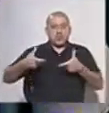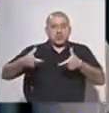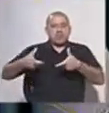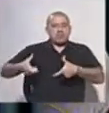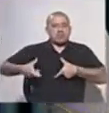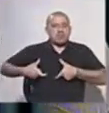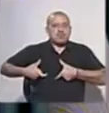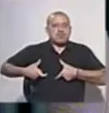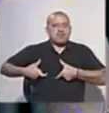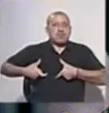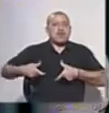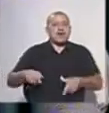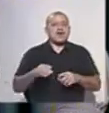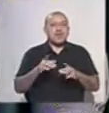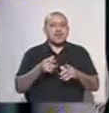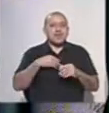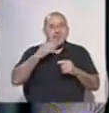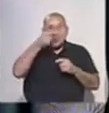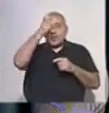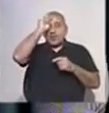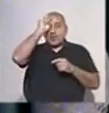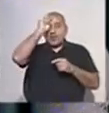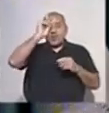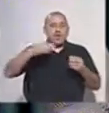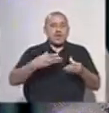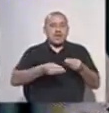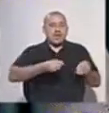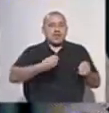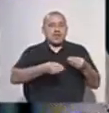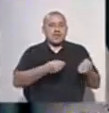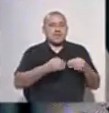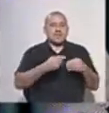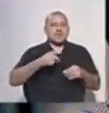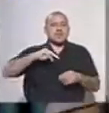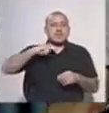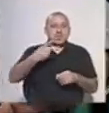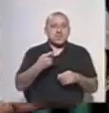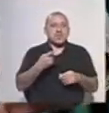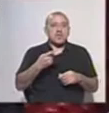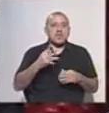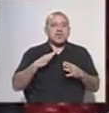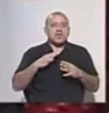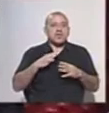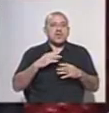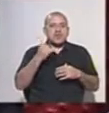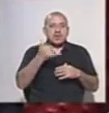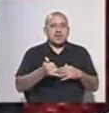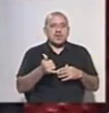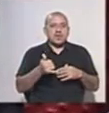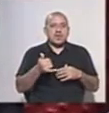pegada y un gorrito de cartón, ese fue. Después el segundo traje fue, ¿te acordás? Más diseñadito, una